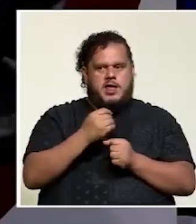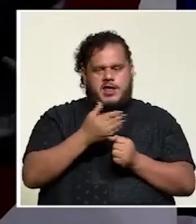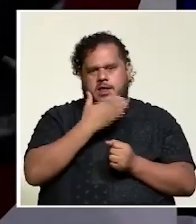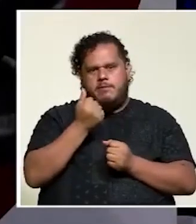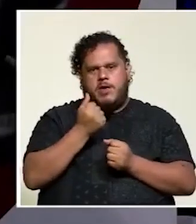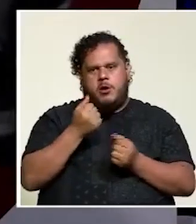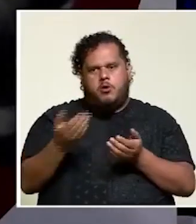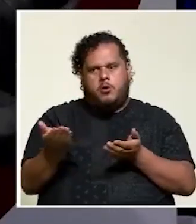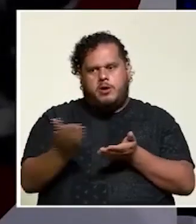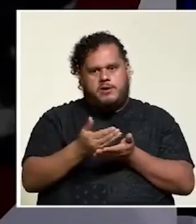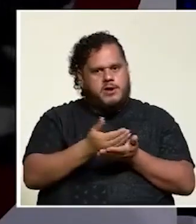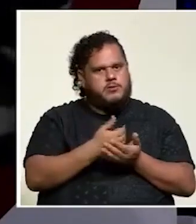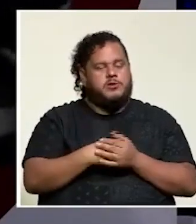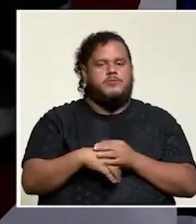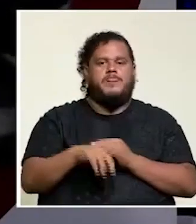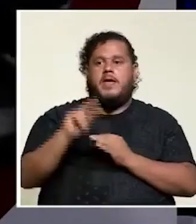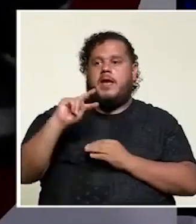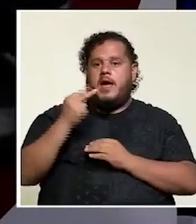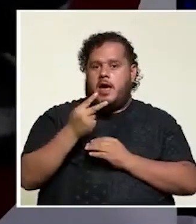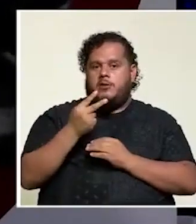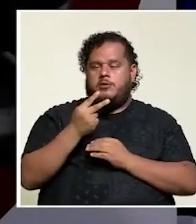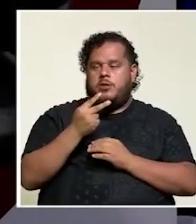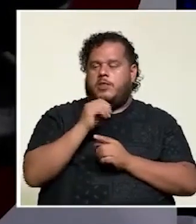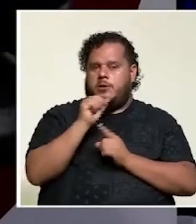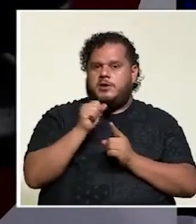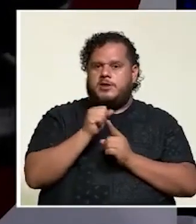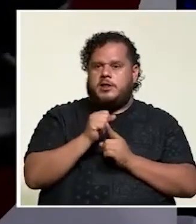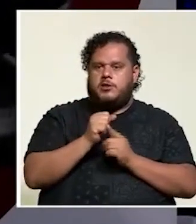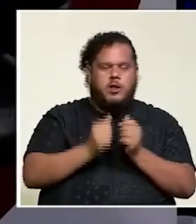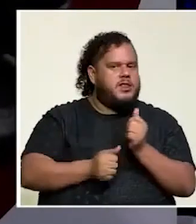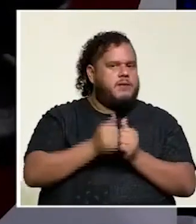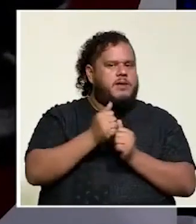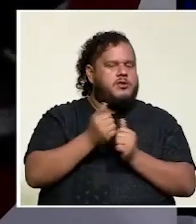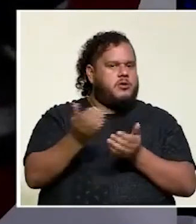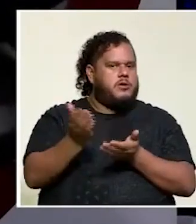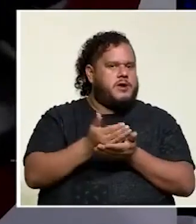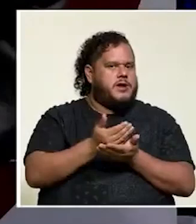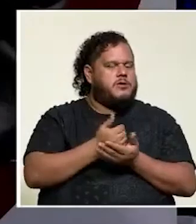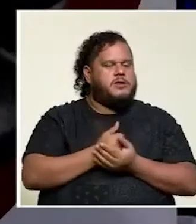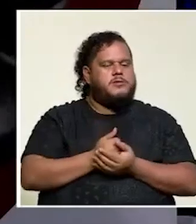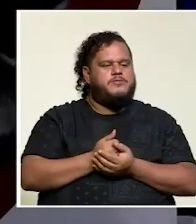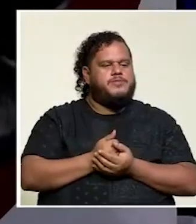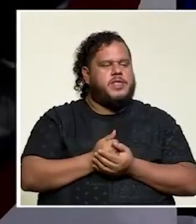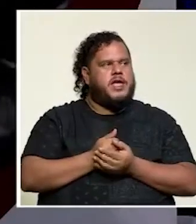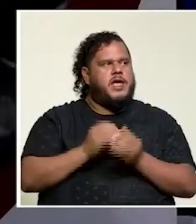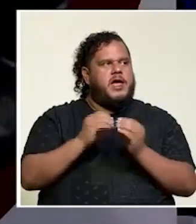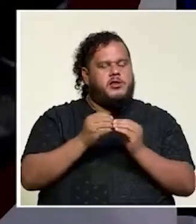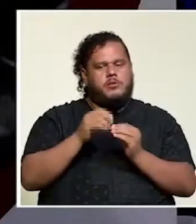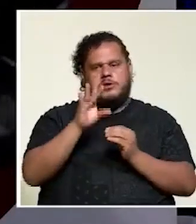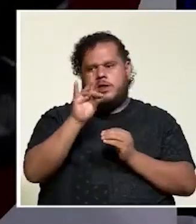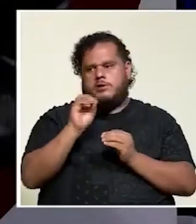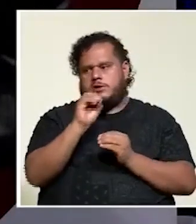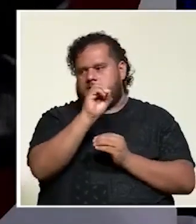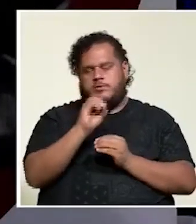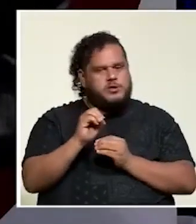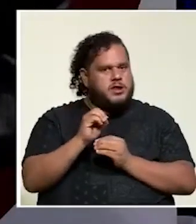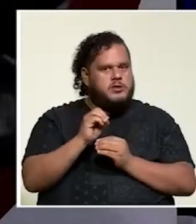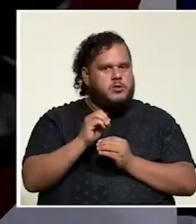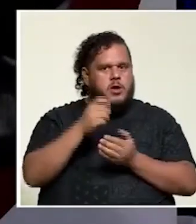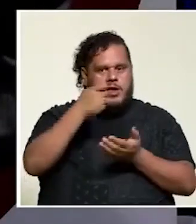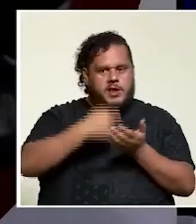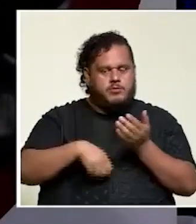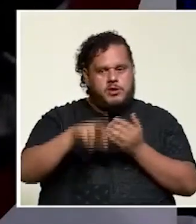recaudación. O sea, hay un doble efecto de mayor recaudación. La cifra del 80% en el impuesto